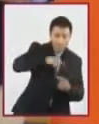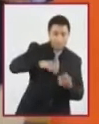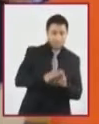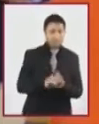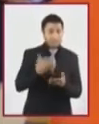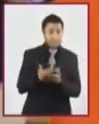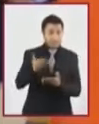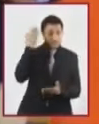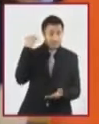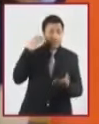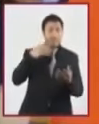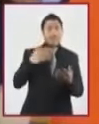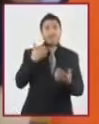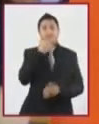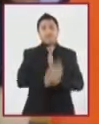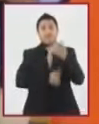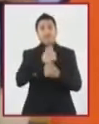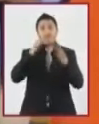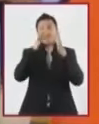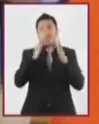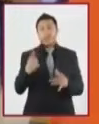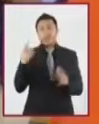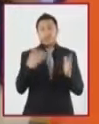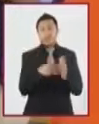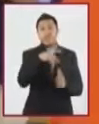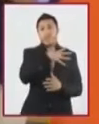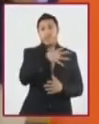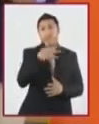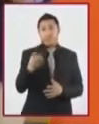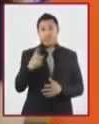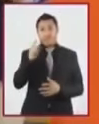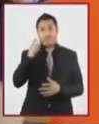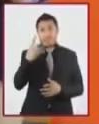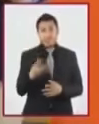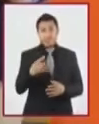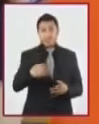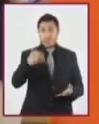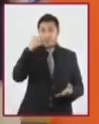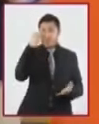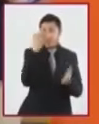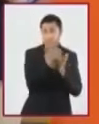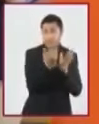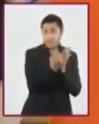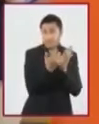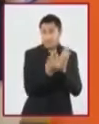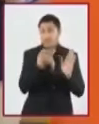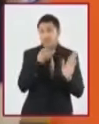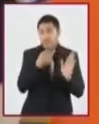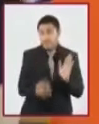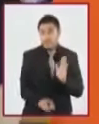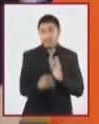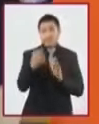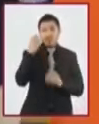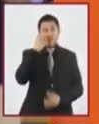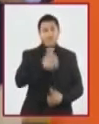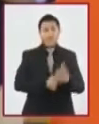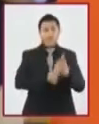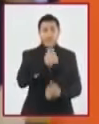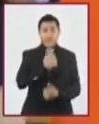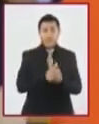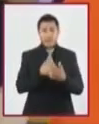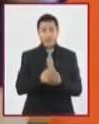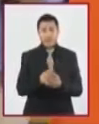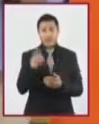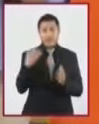en 1924 se estableció que la carrera sería de 42.195 metros. Pregunta